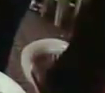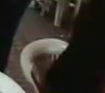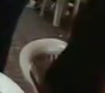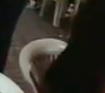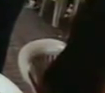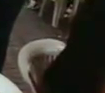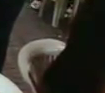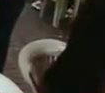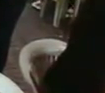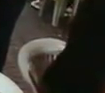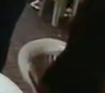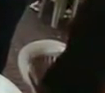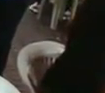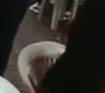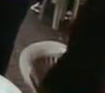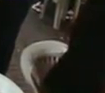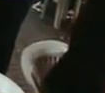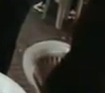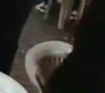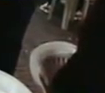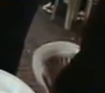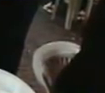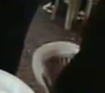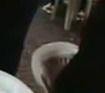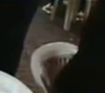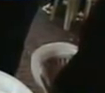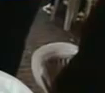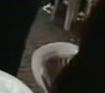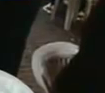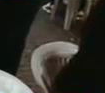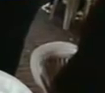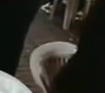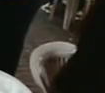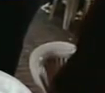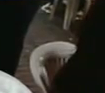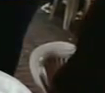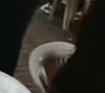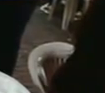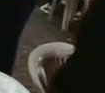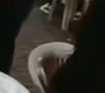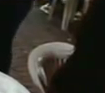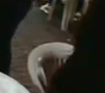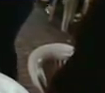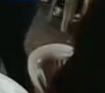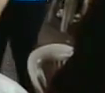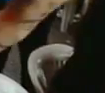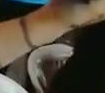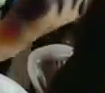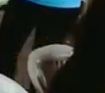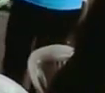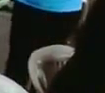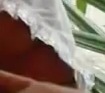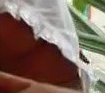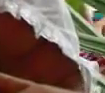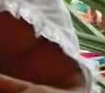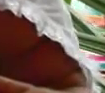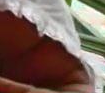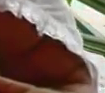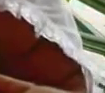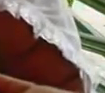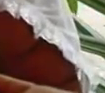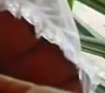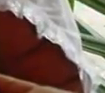Plantas medicinales que al unirse forman lo que es una medicina natural neta, y única para aliviar todos los males. Que son